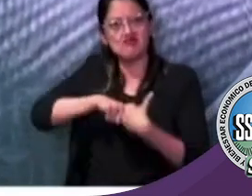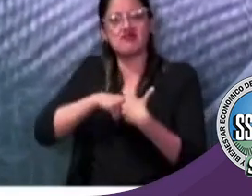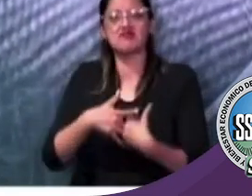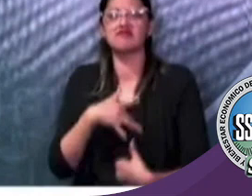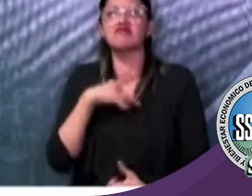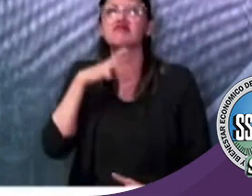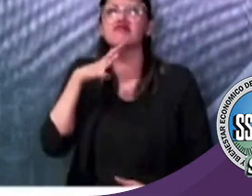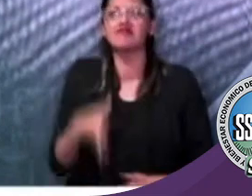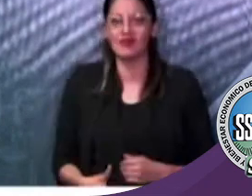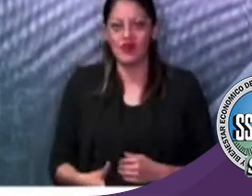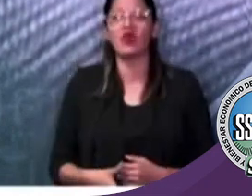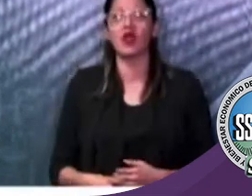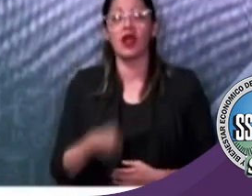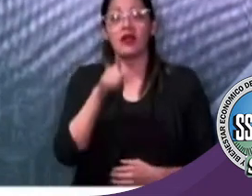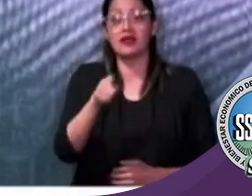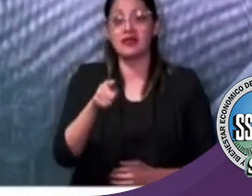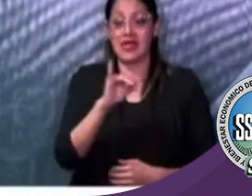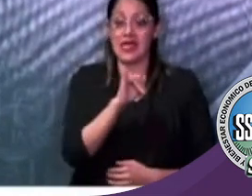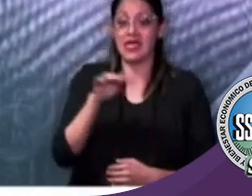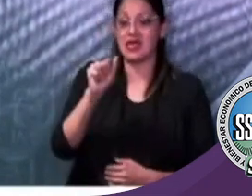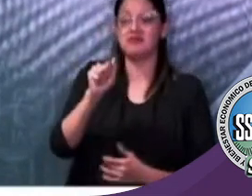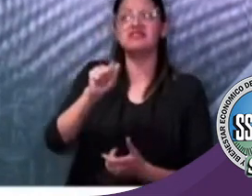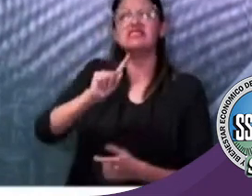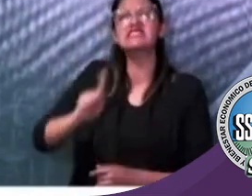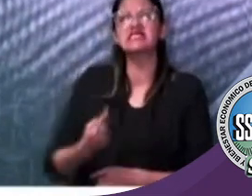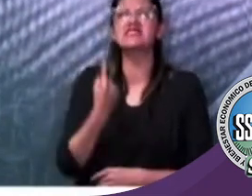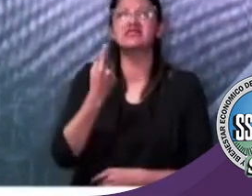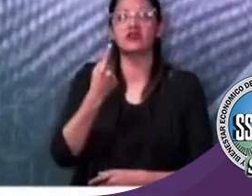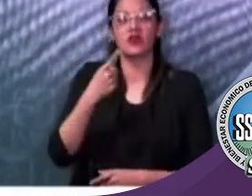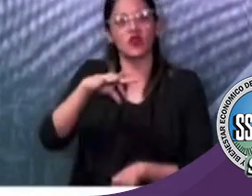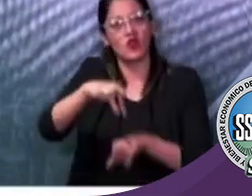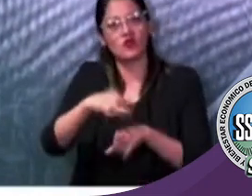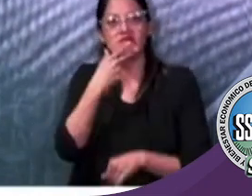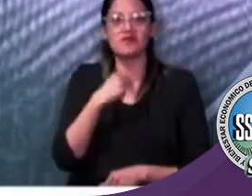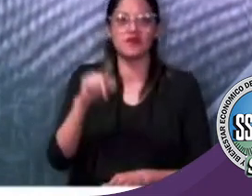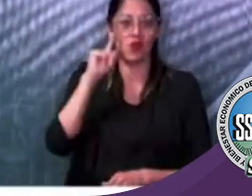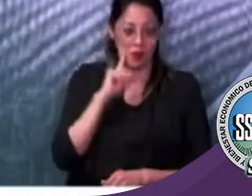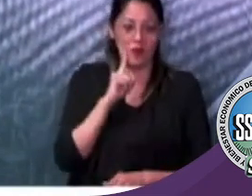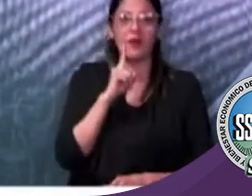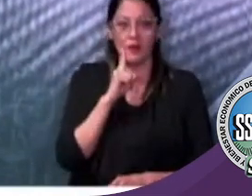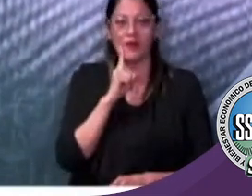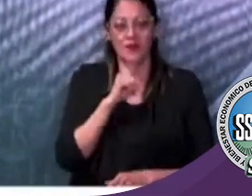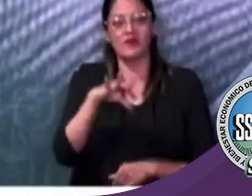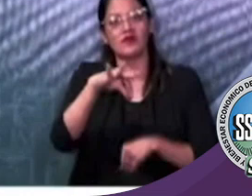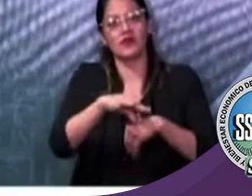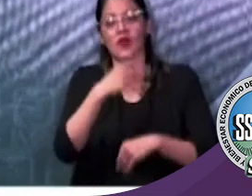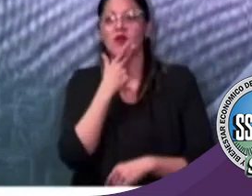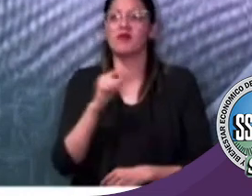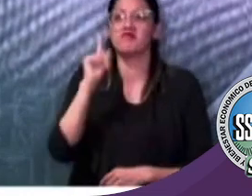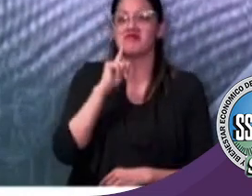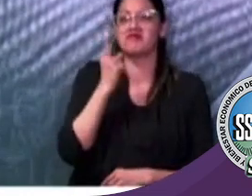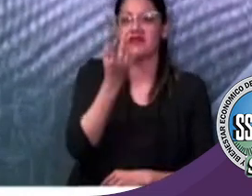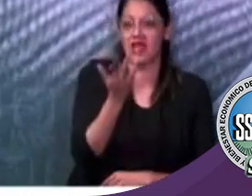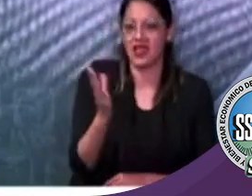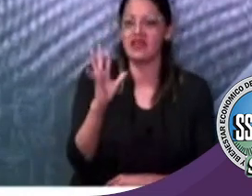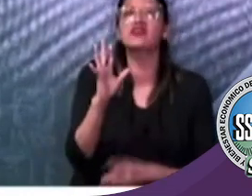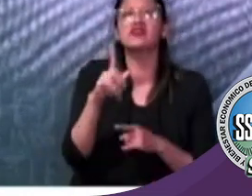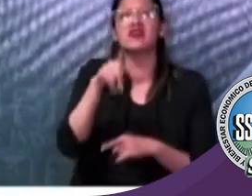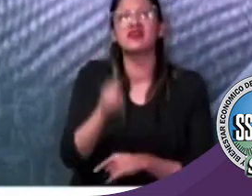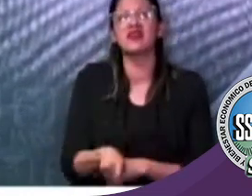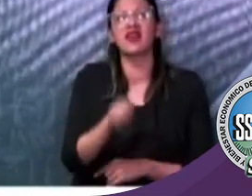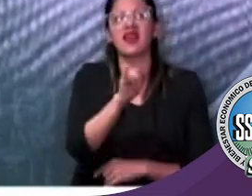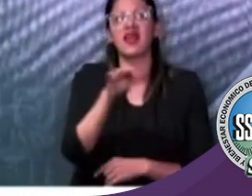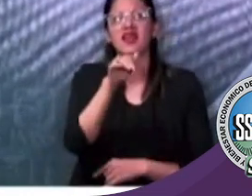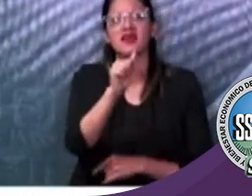IMSS son sus médicas y sus médicos. Para las médicas y médicos, El IMSS es la